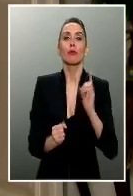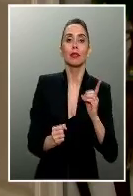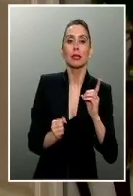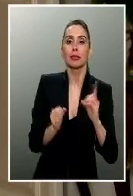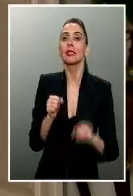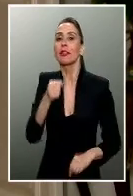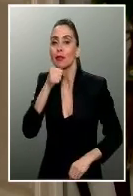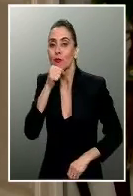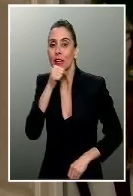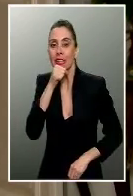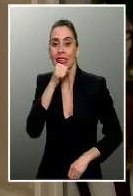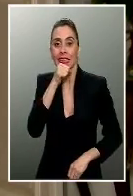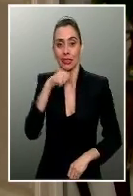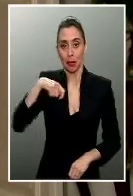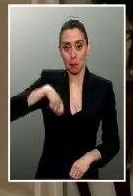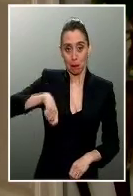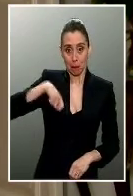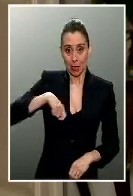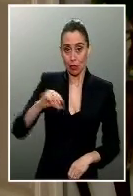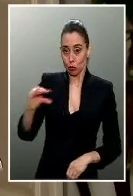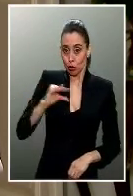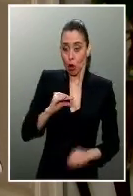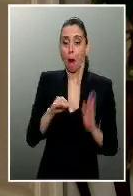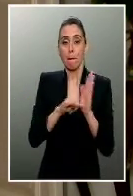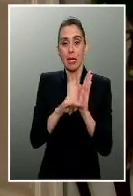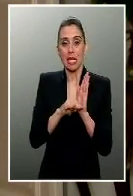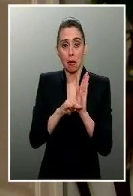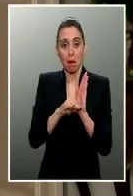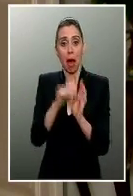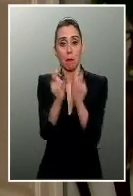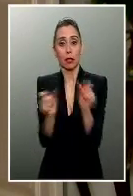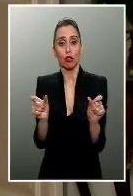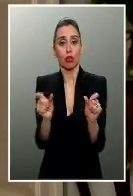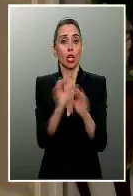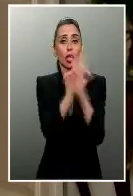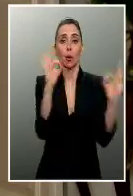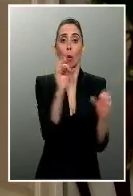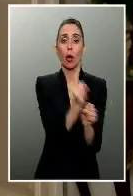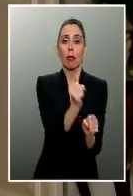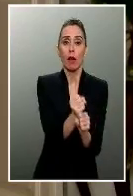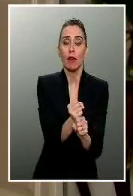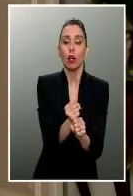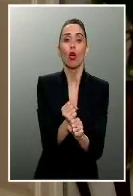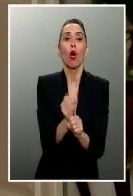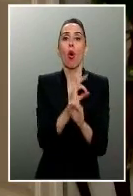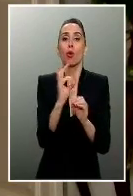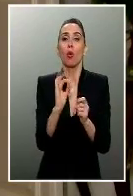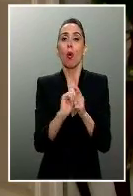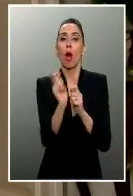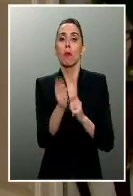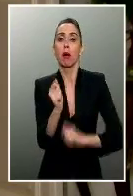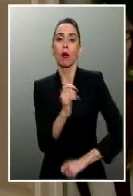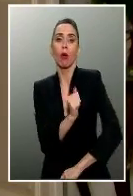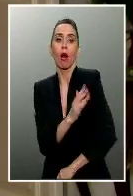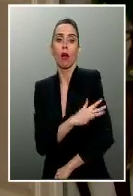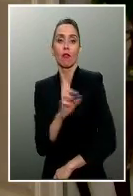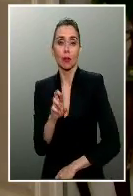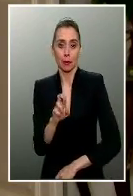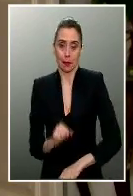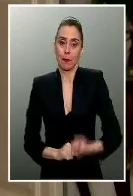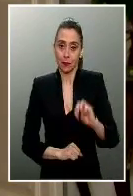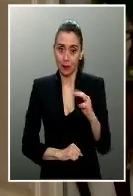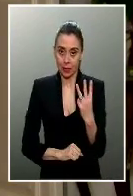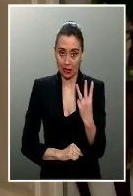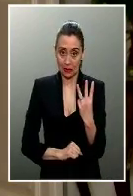que permite asegurar una pensión mínima a aquellos que no han trabajado o que carecen de cotizar tercero